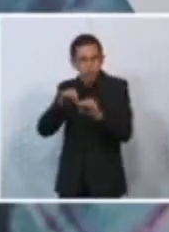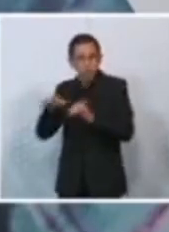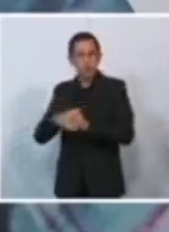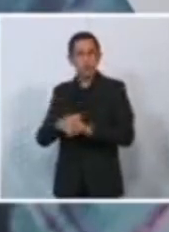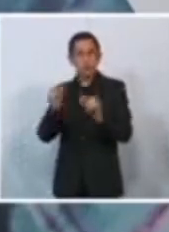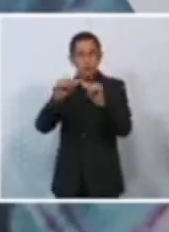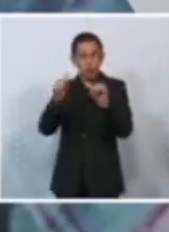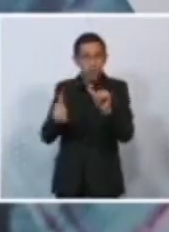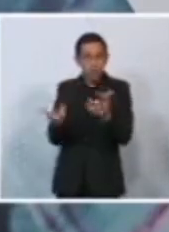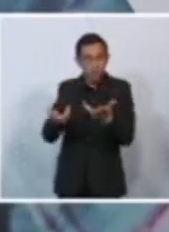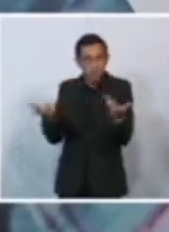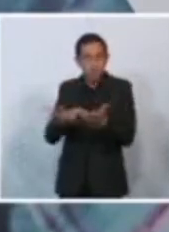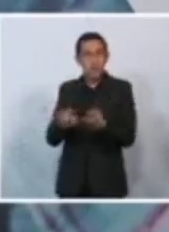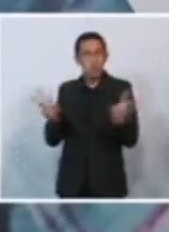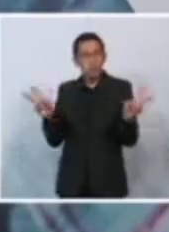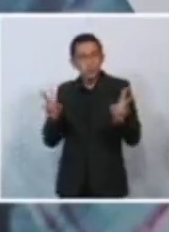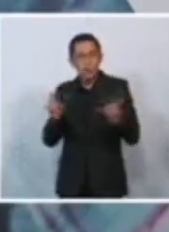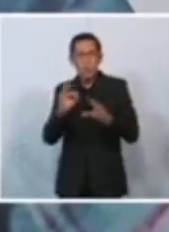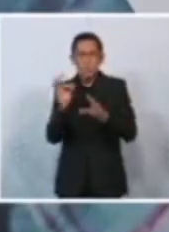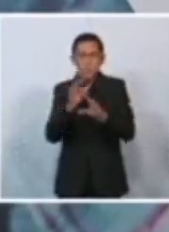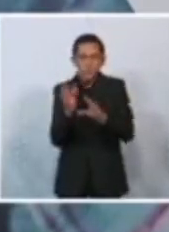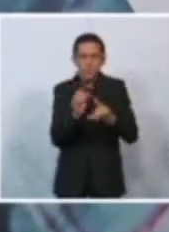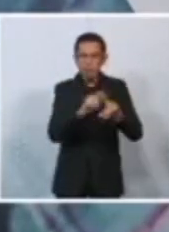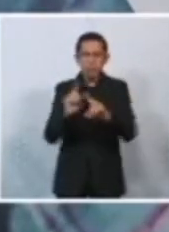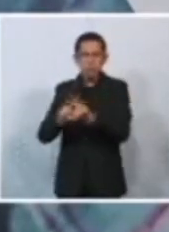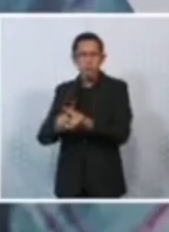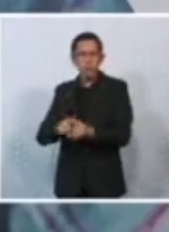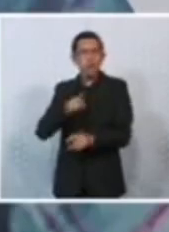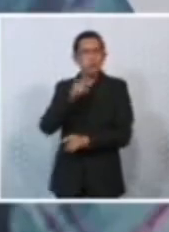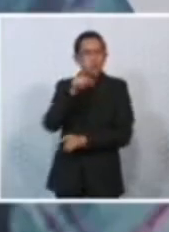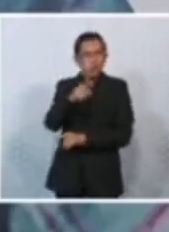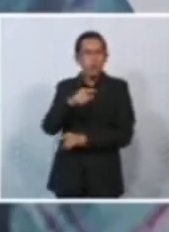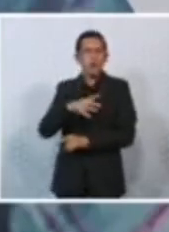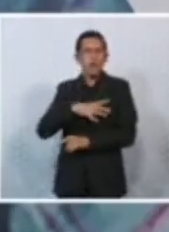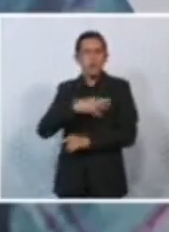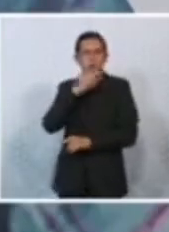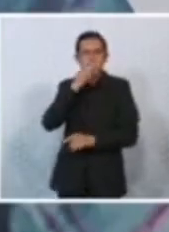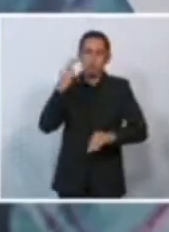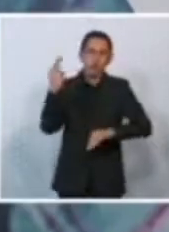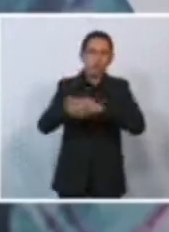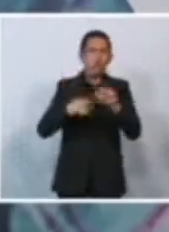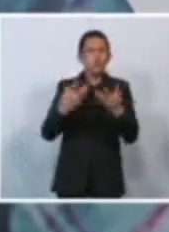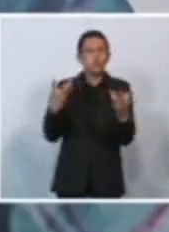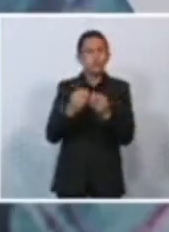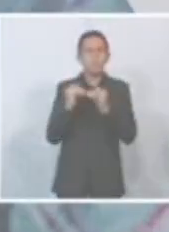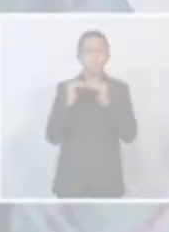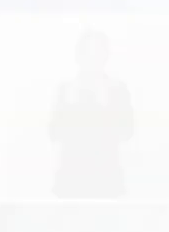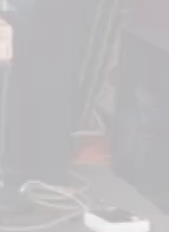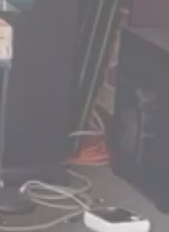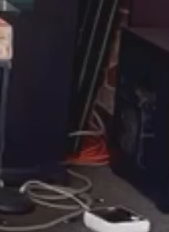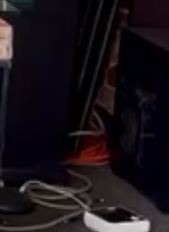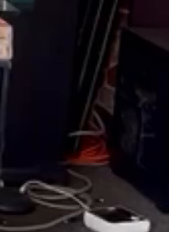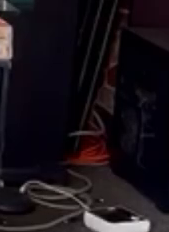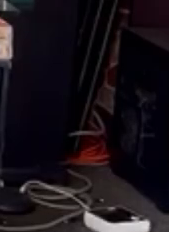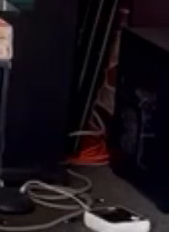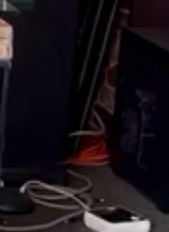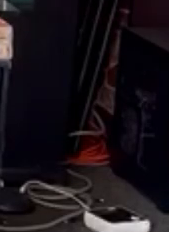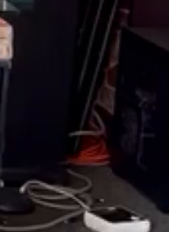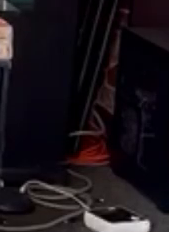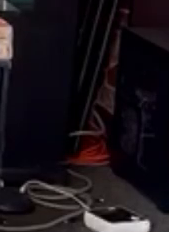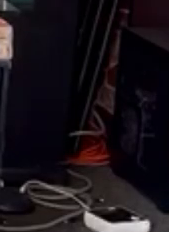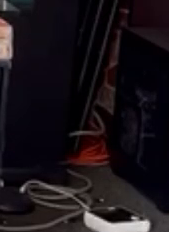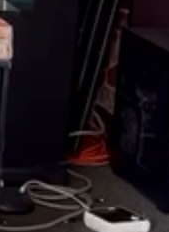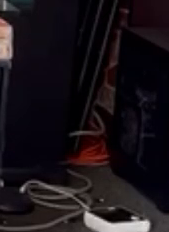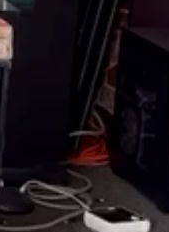pescador artesanal apicultor bordadora para que nadie absolutamente nadie se quede atrás laura